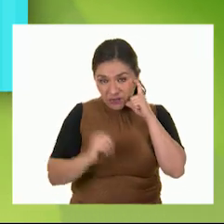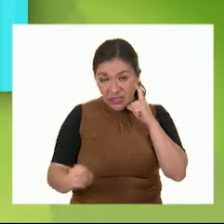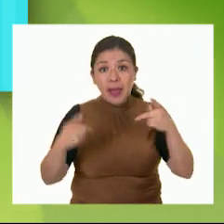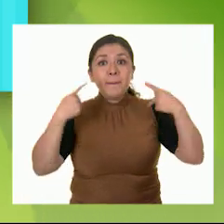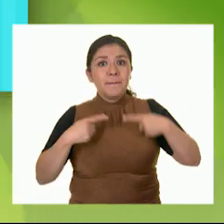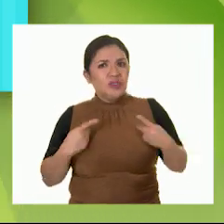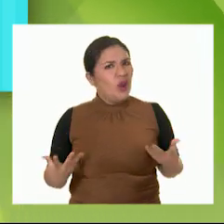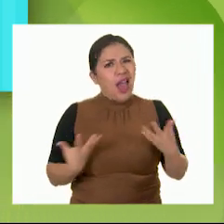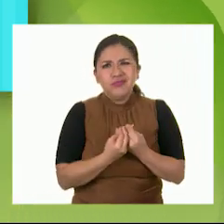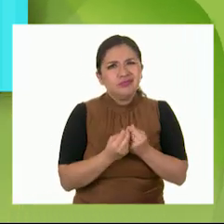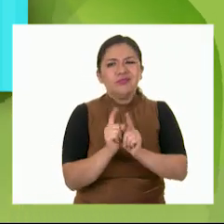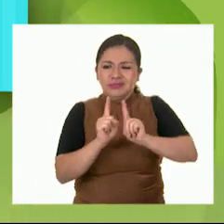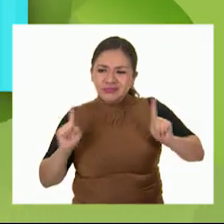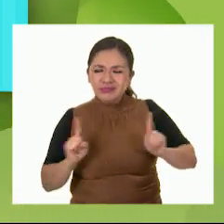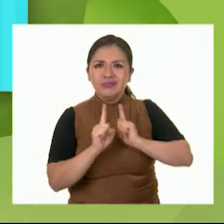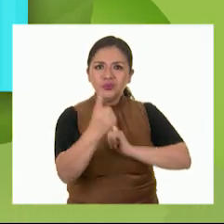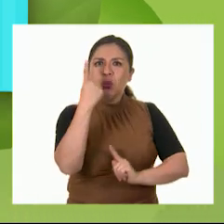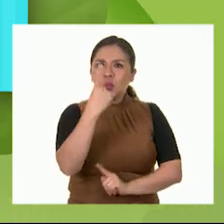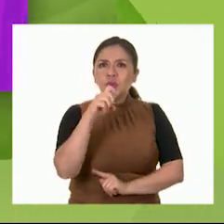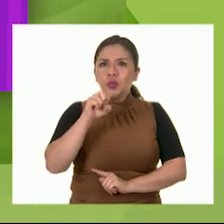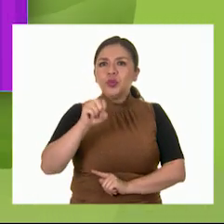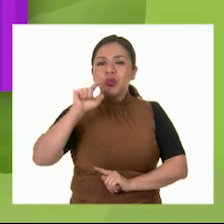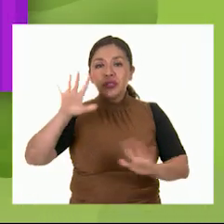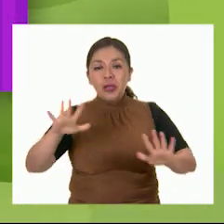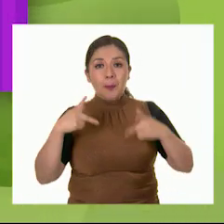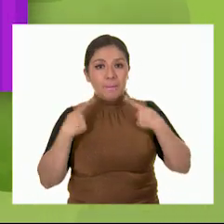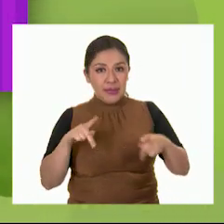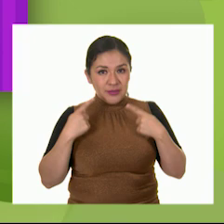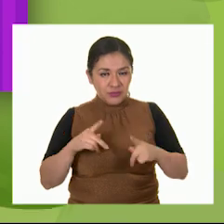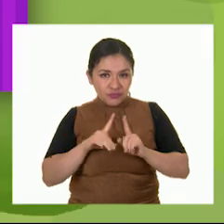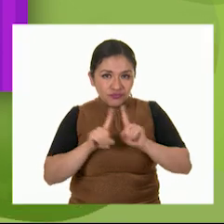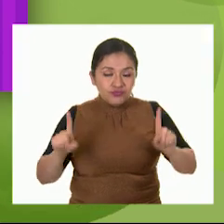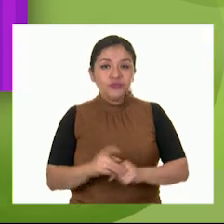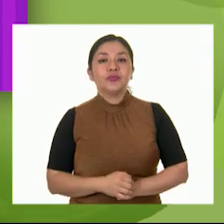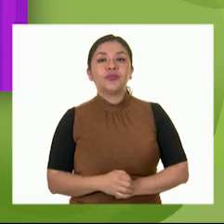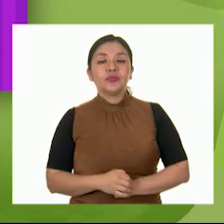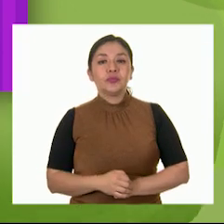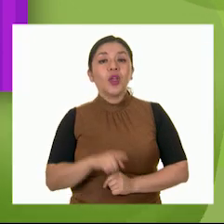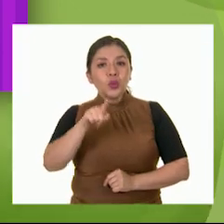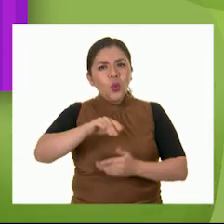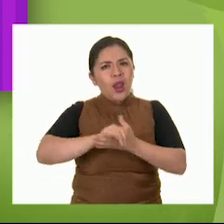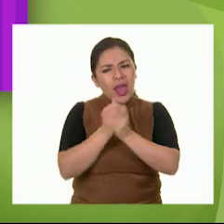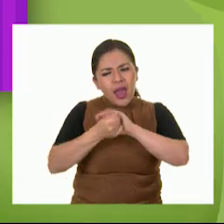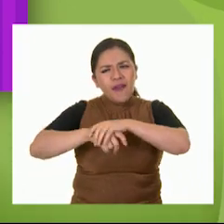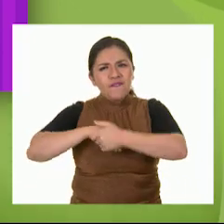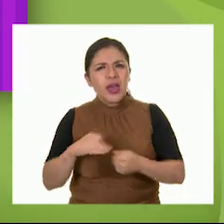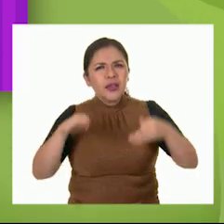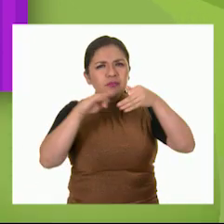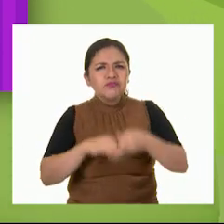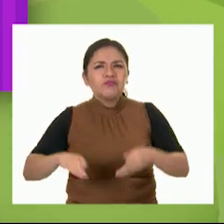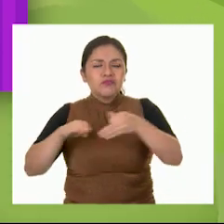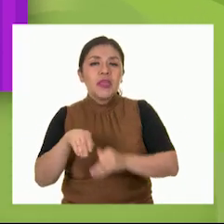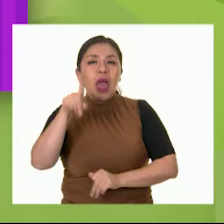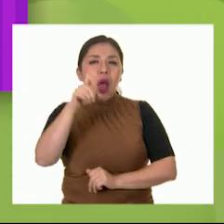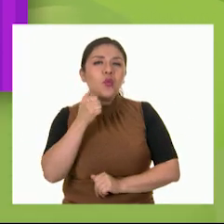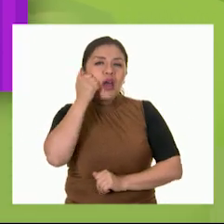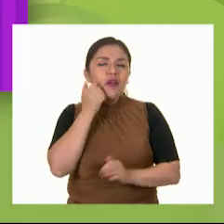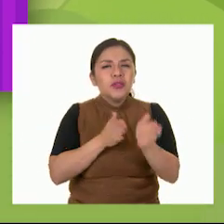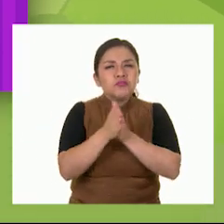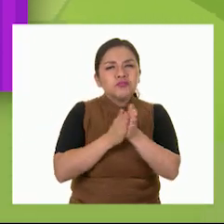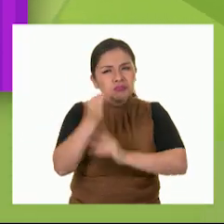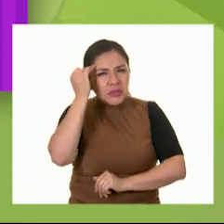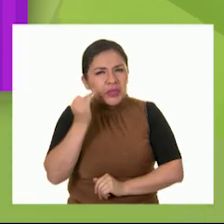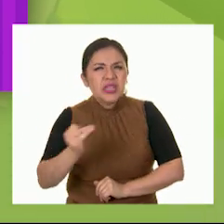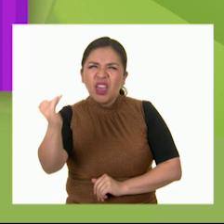una distancia mínima de 1,5 metros entre tú y los demás. Lávate las manos muy seguido con agua y jabón por lo menos